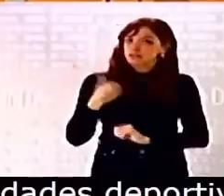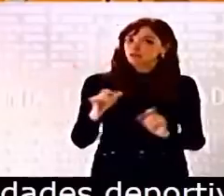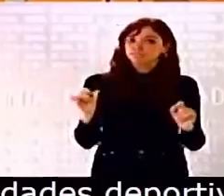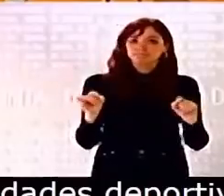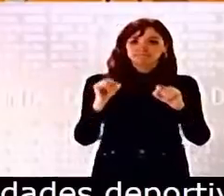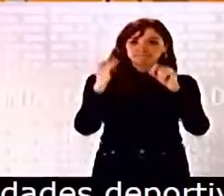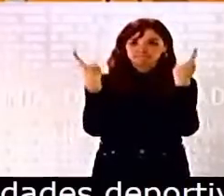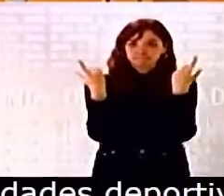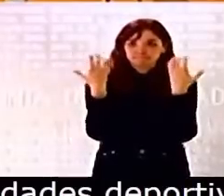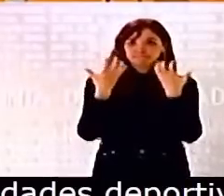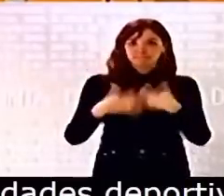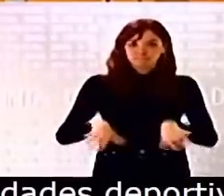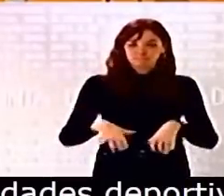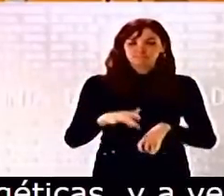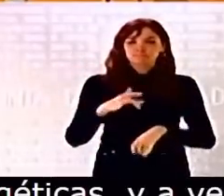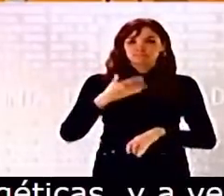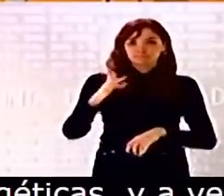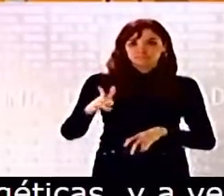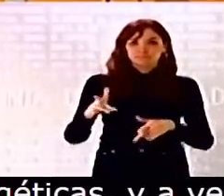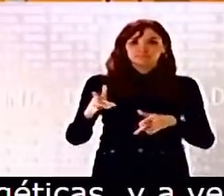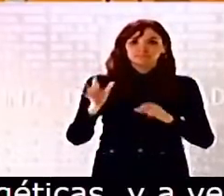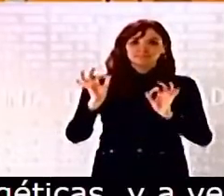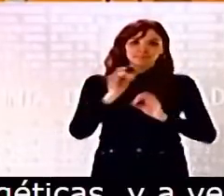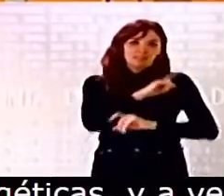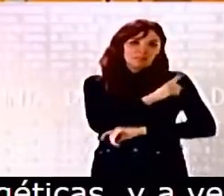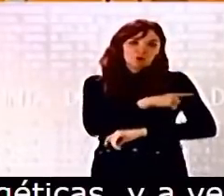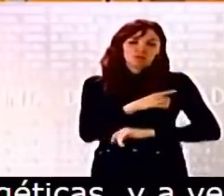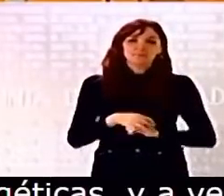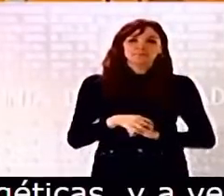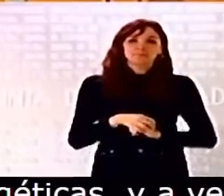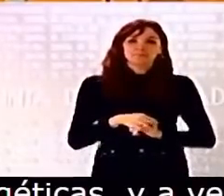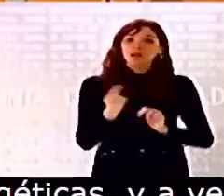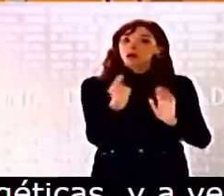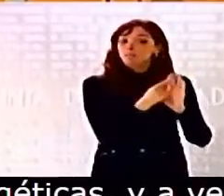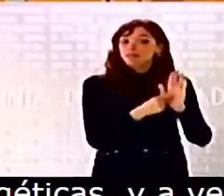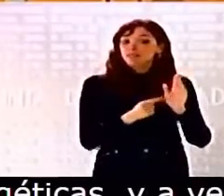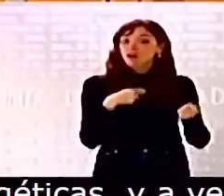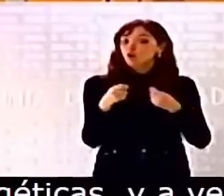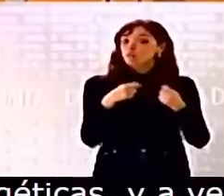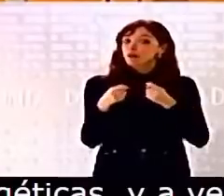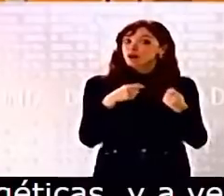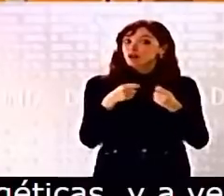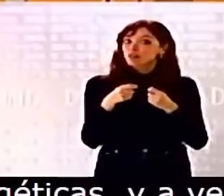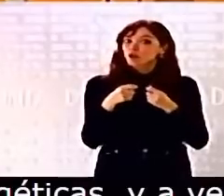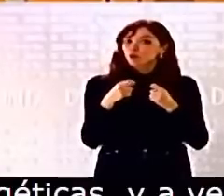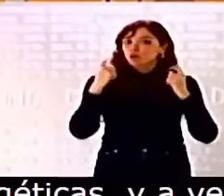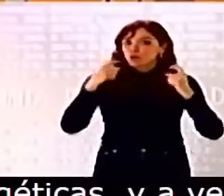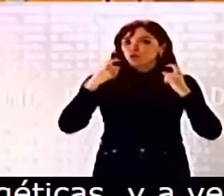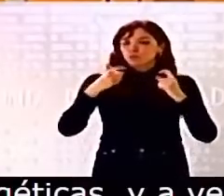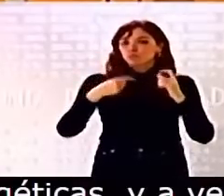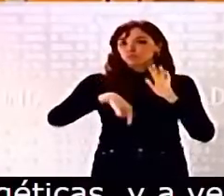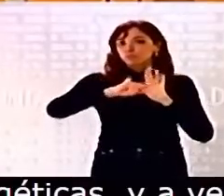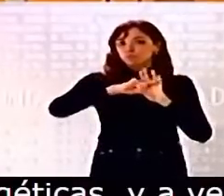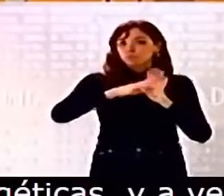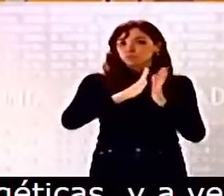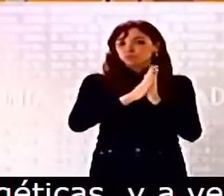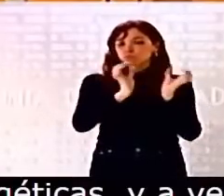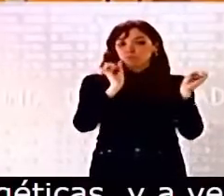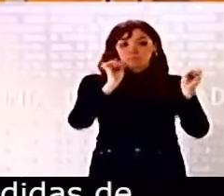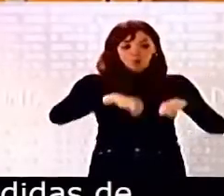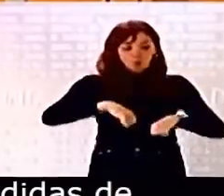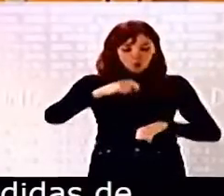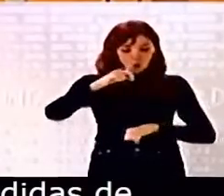las medidas de flexibilización del deporte. Las medidas del comercio se publicarán, el acuerdo del Consejo de